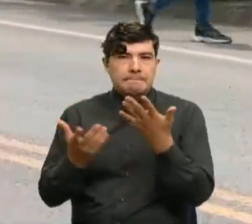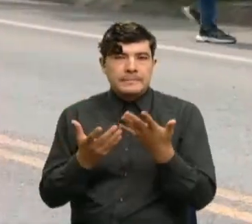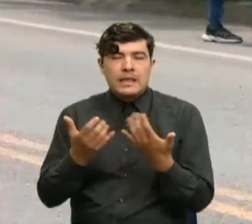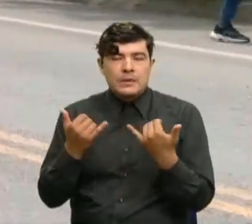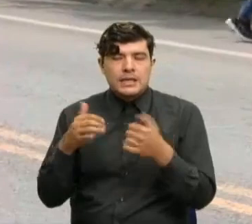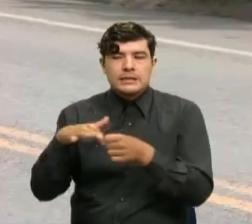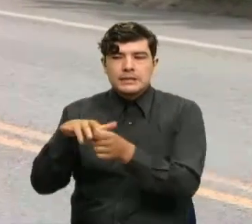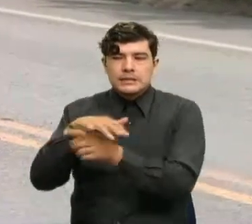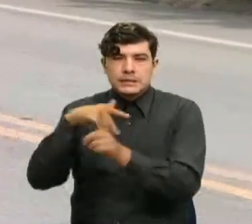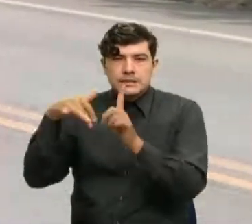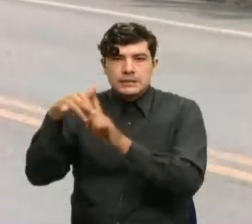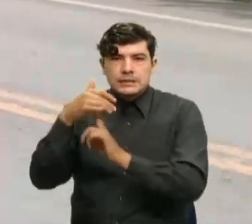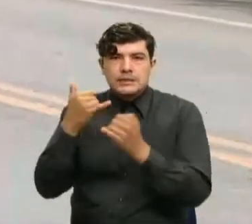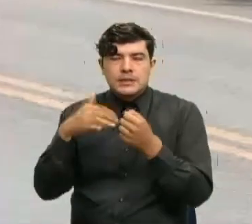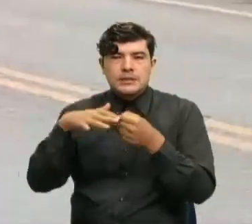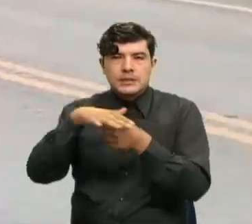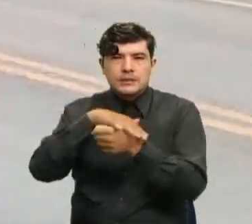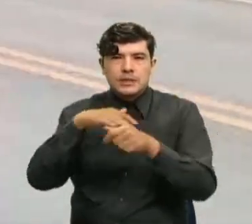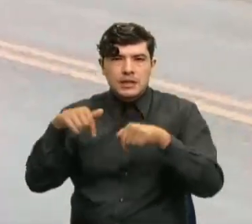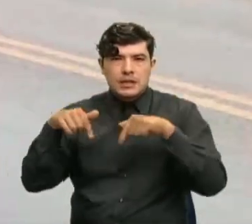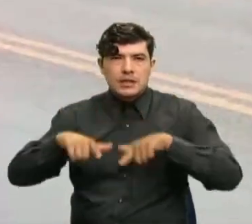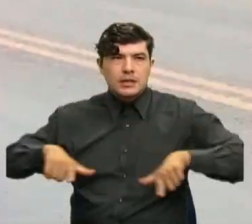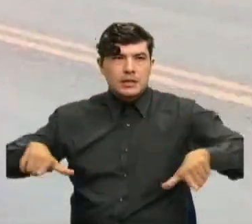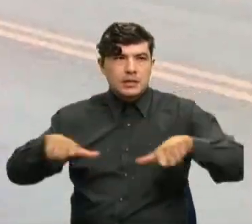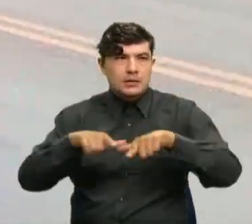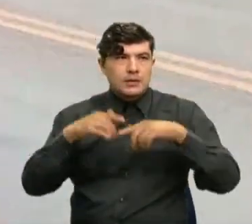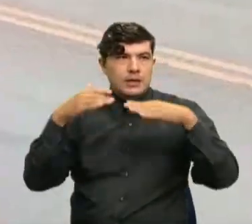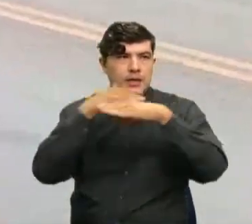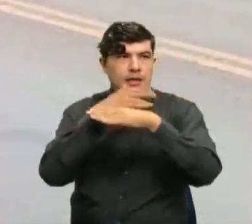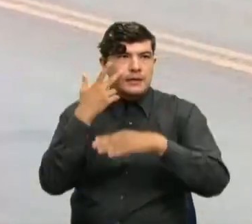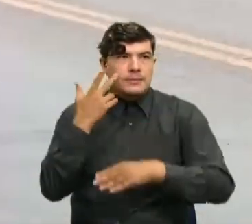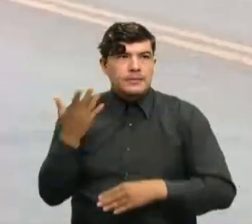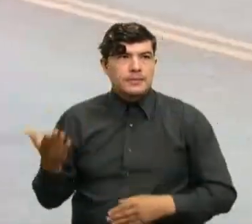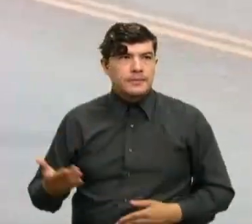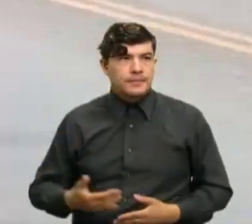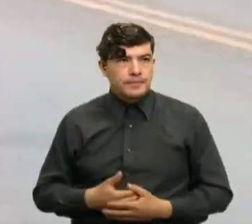día. Eso es lo que pasa aquí en este corredor vial. Está la